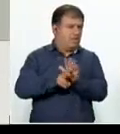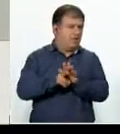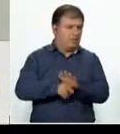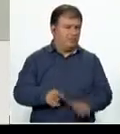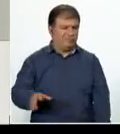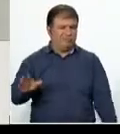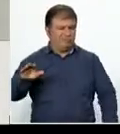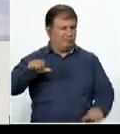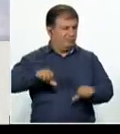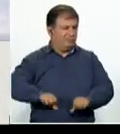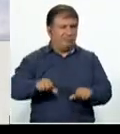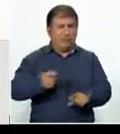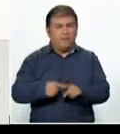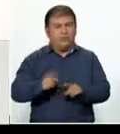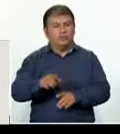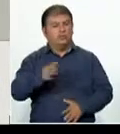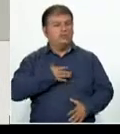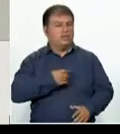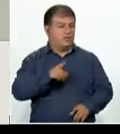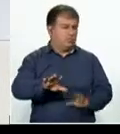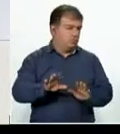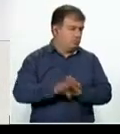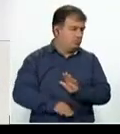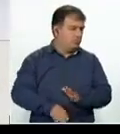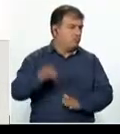eran exageradas para su edad.